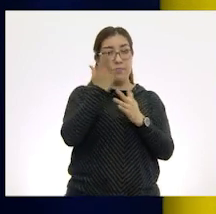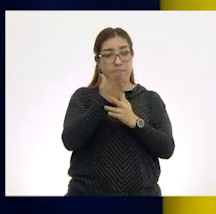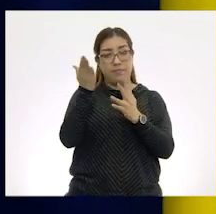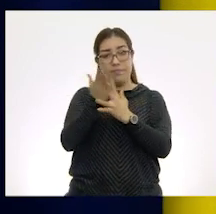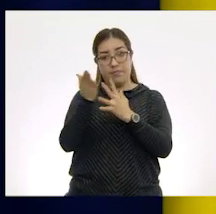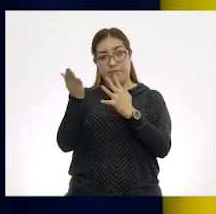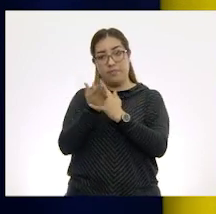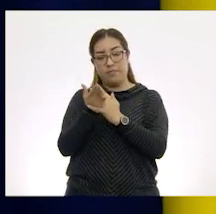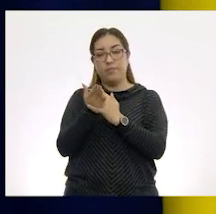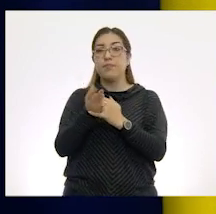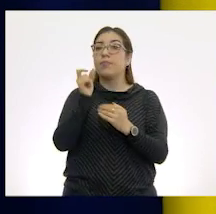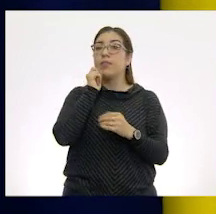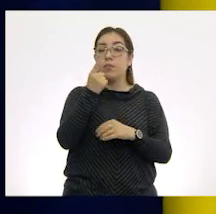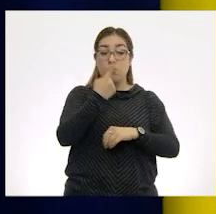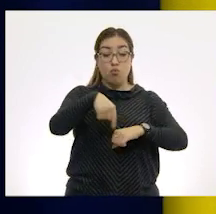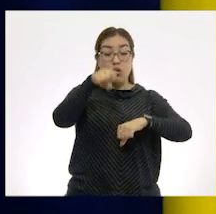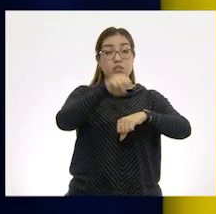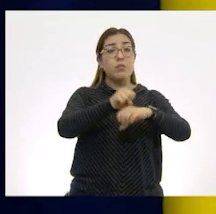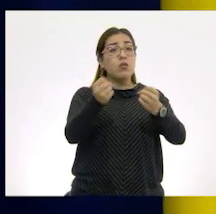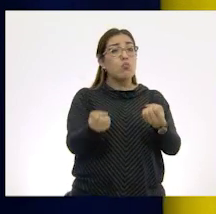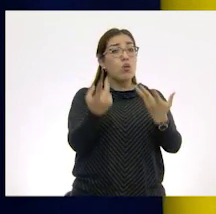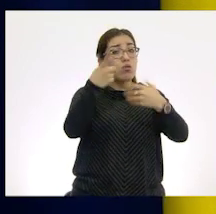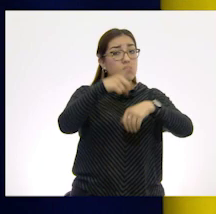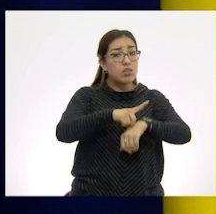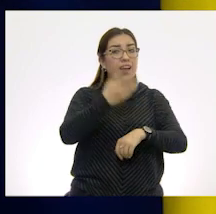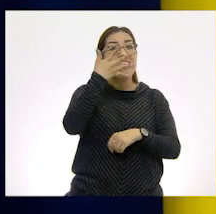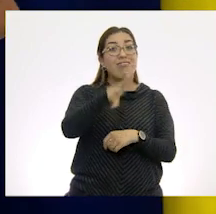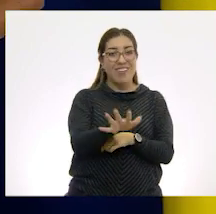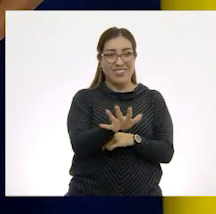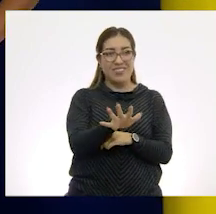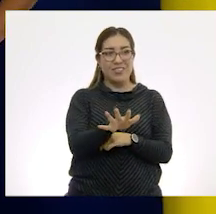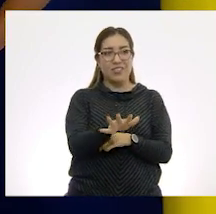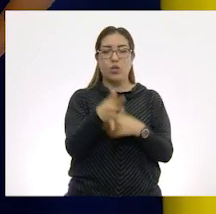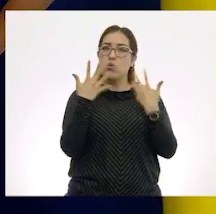años, y la semana era de 10 días.